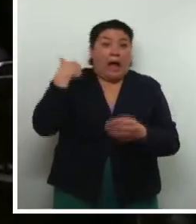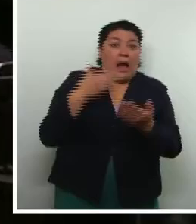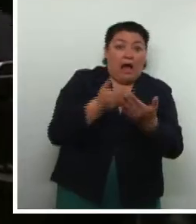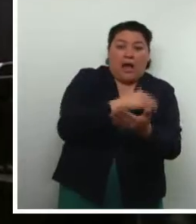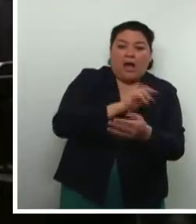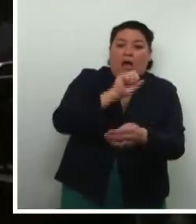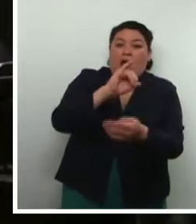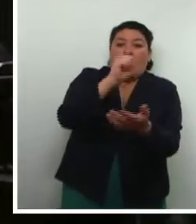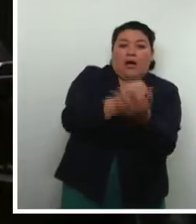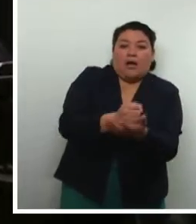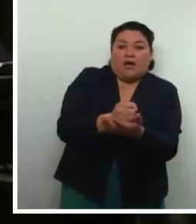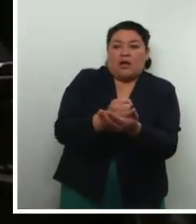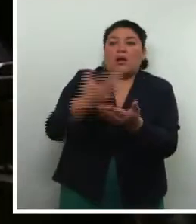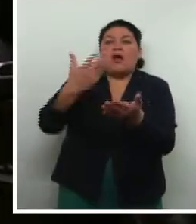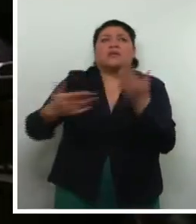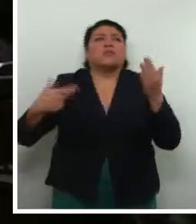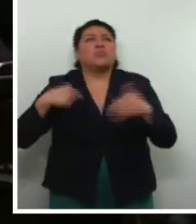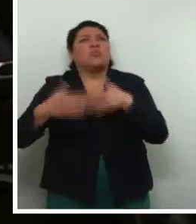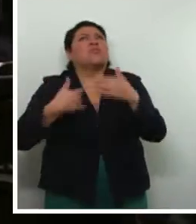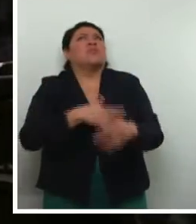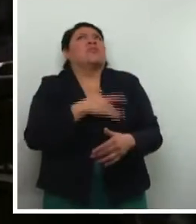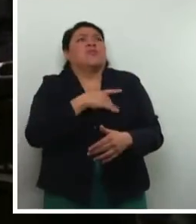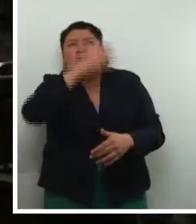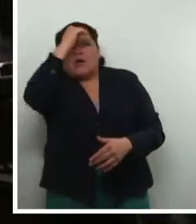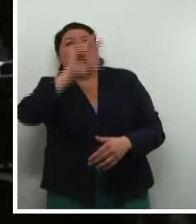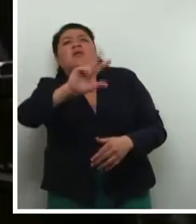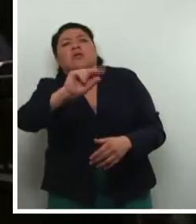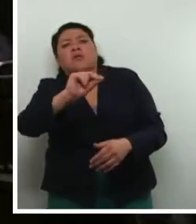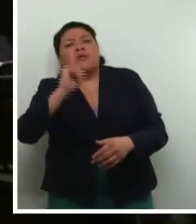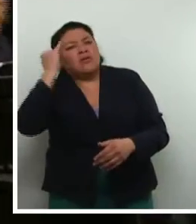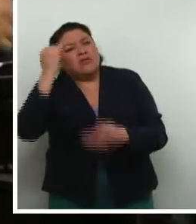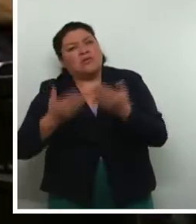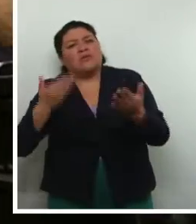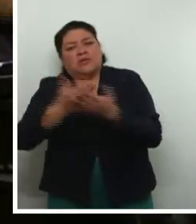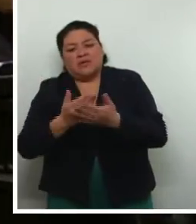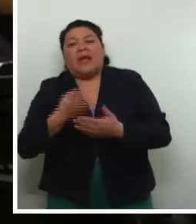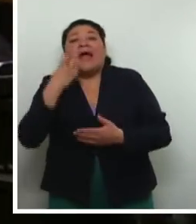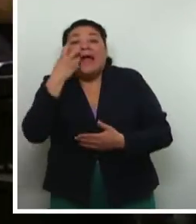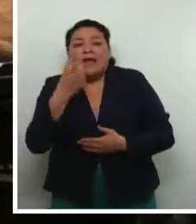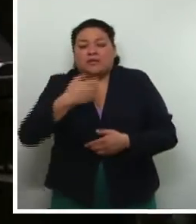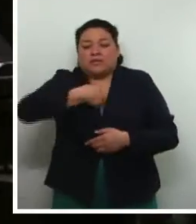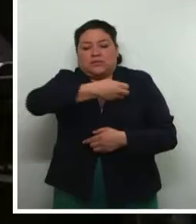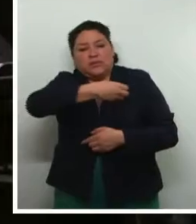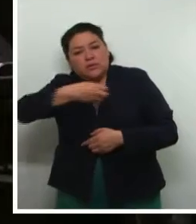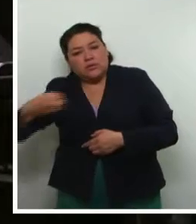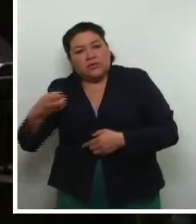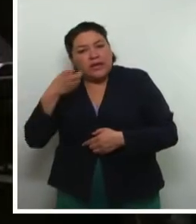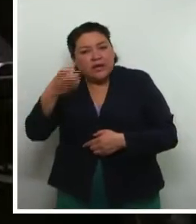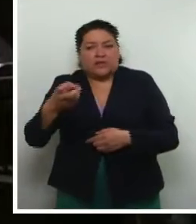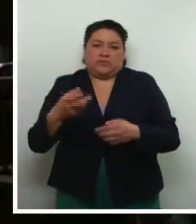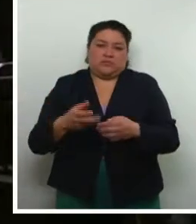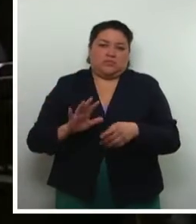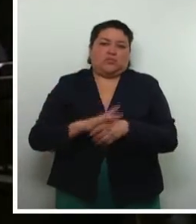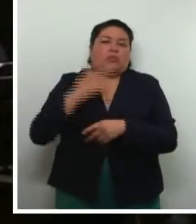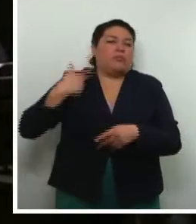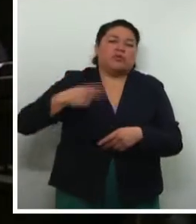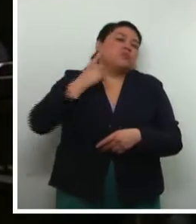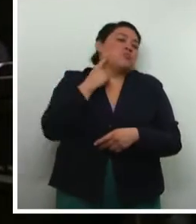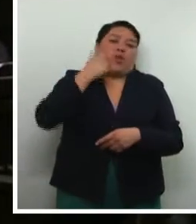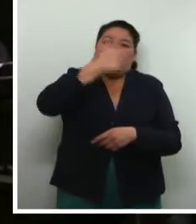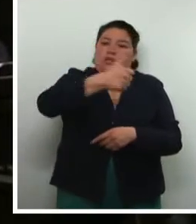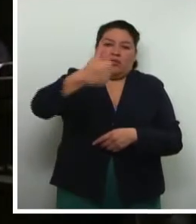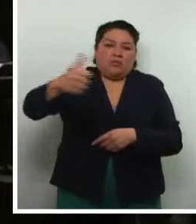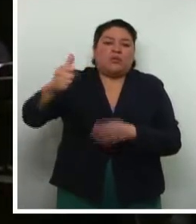propuesta, independientemente en el momento que la haga, si se votó. Eso es lo que yo llamaría nada más a que se cumpla el acuerdo y que votemos